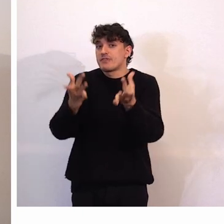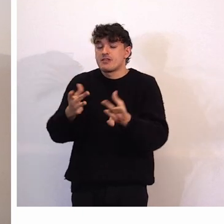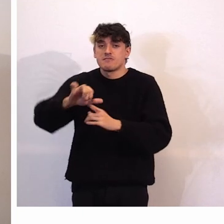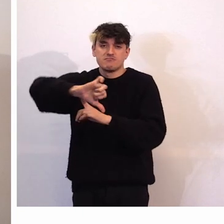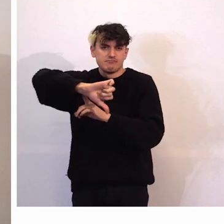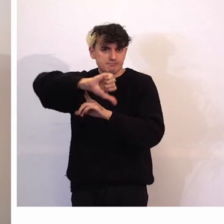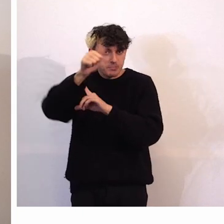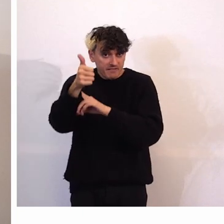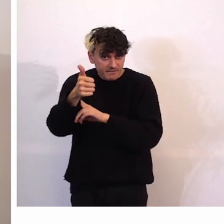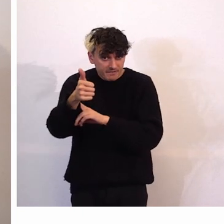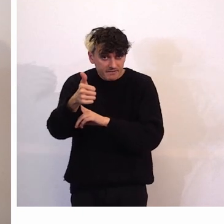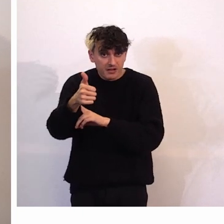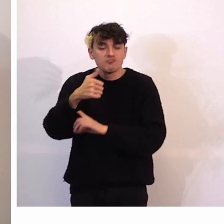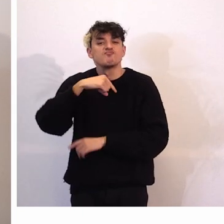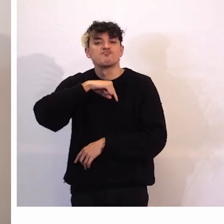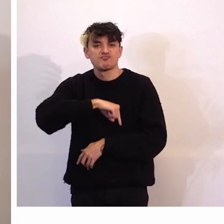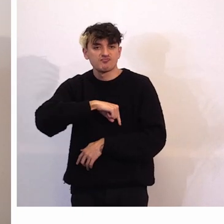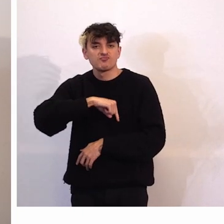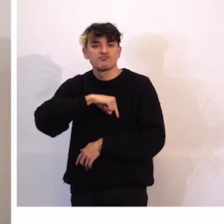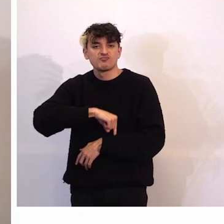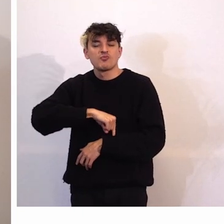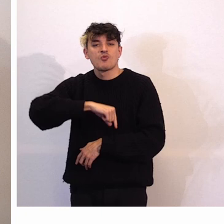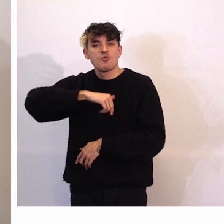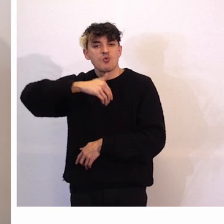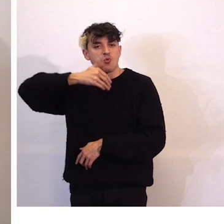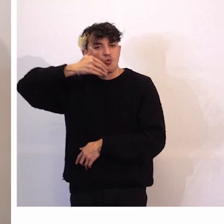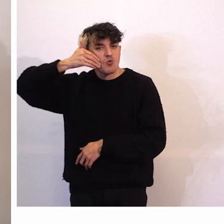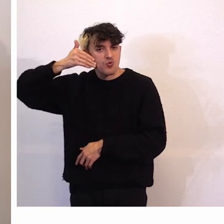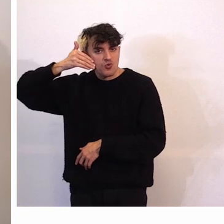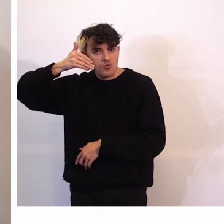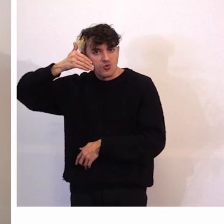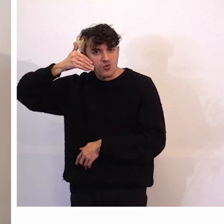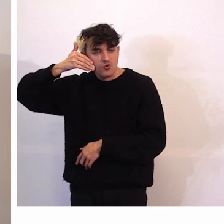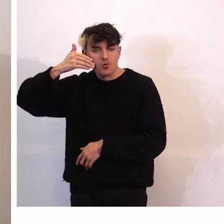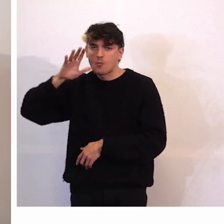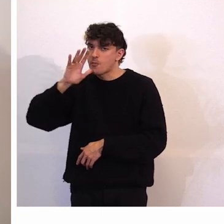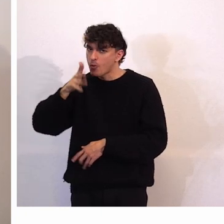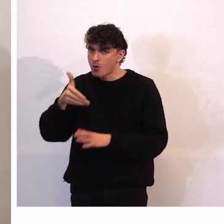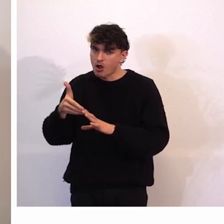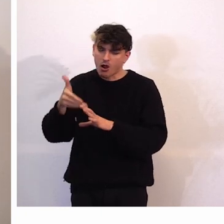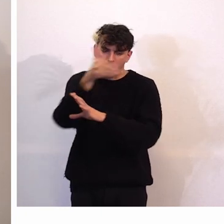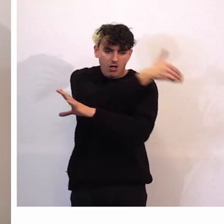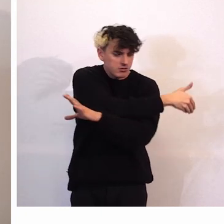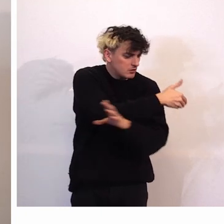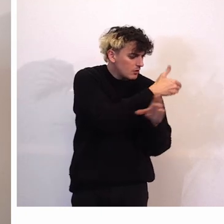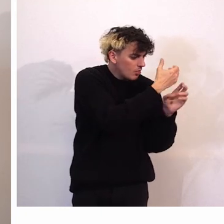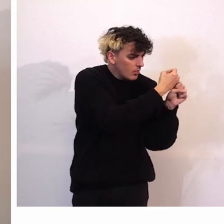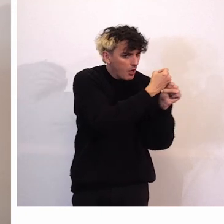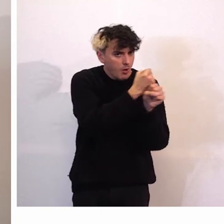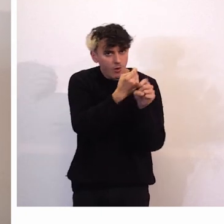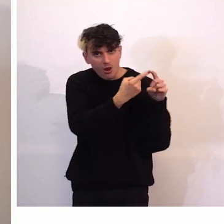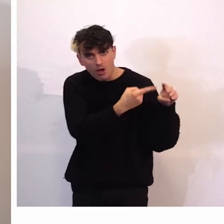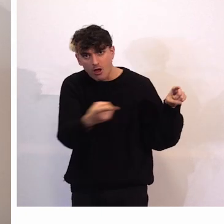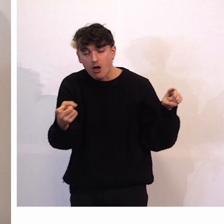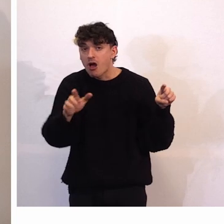aprobaron, me sentí muy orgulloso del largo e intenso trabajo. Y le pusieron mi